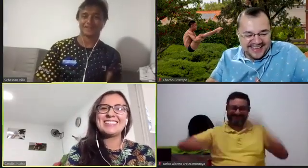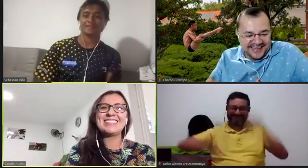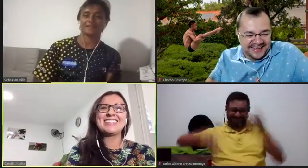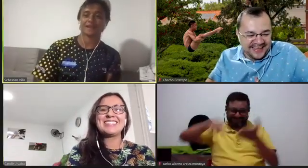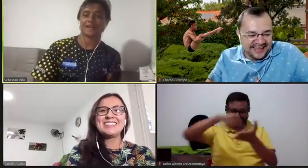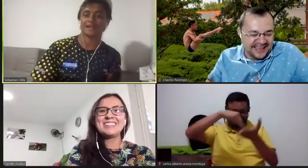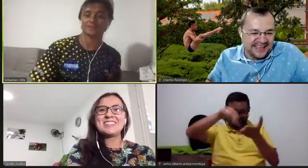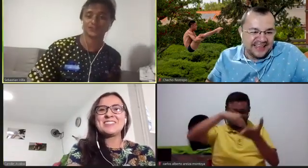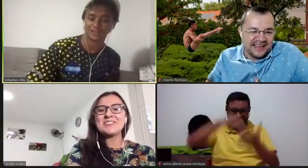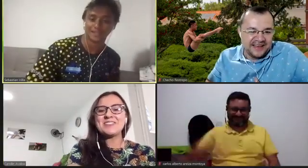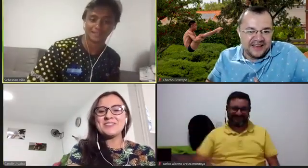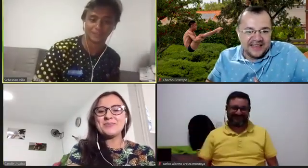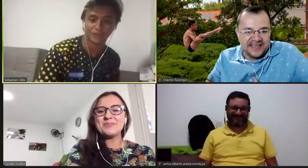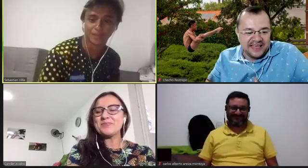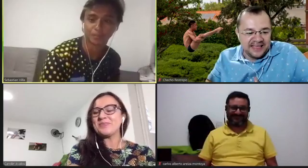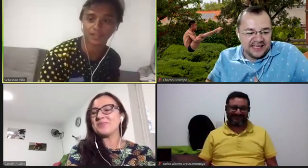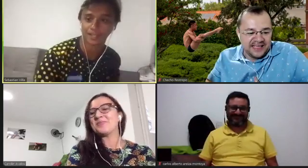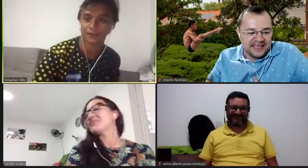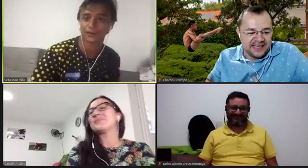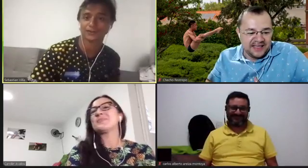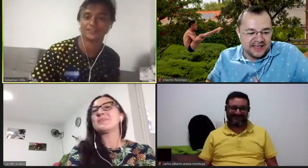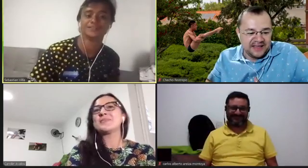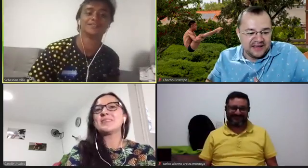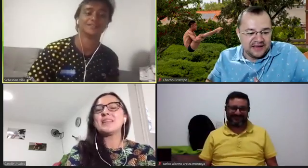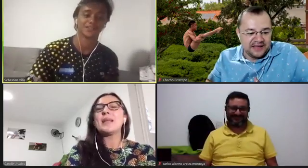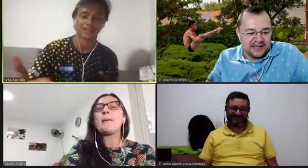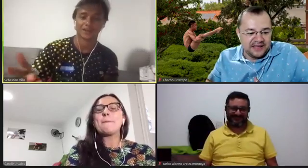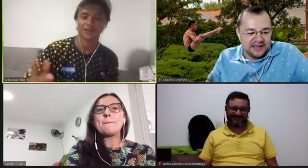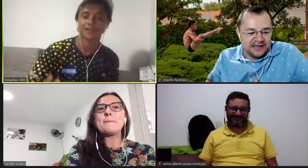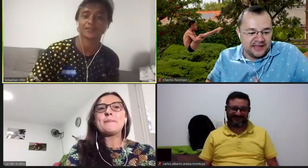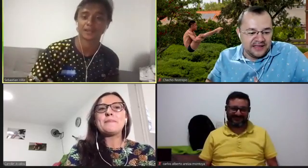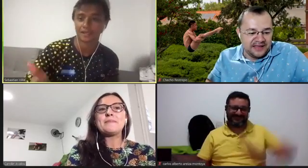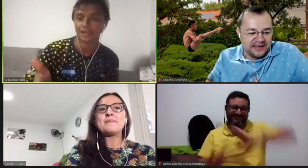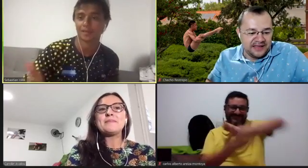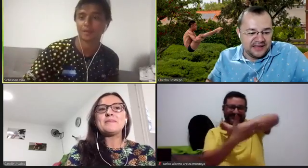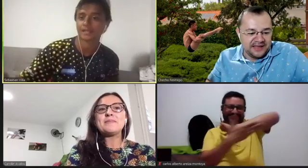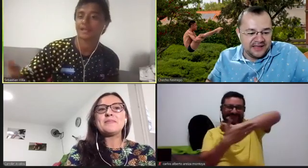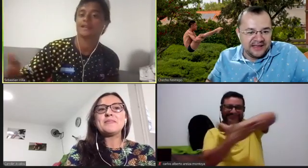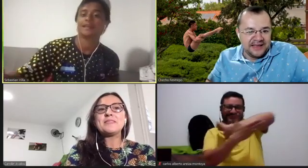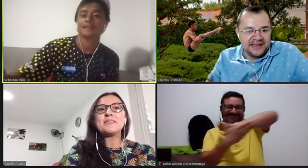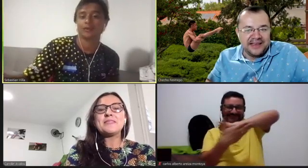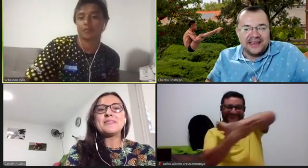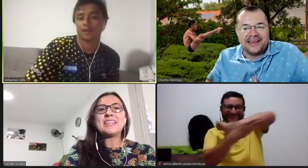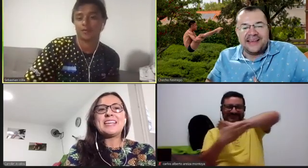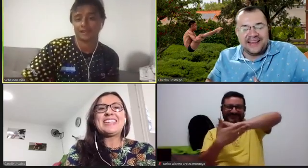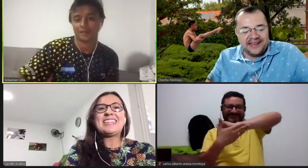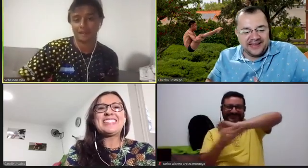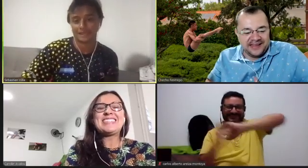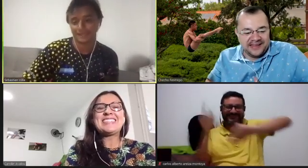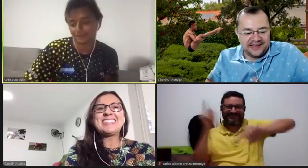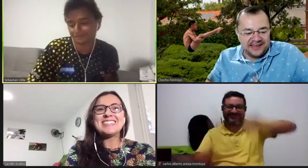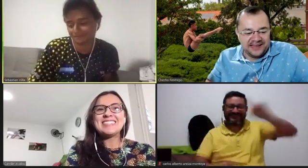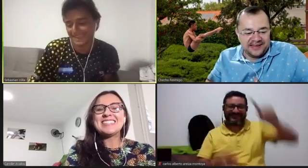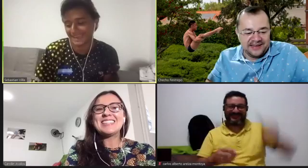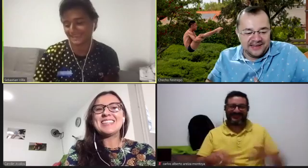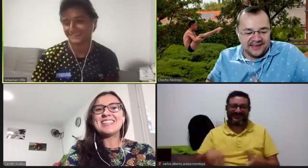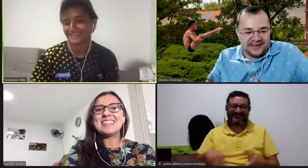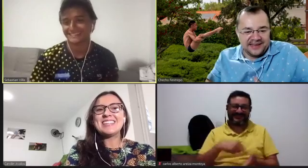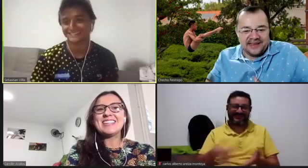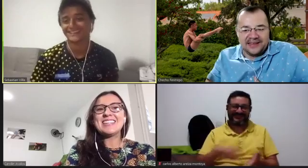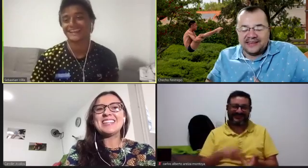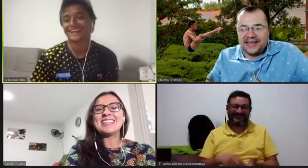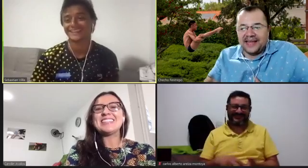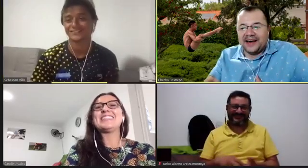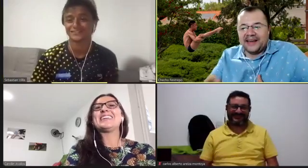Obviamente, porque a mí se me cargan mucho el tibial posterior. Entonces, claro, la E nos va a explicar qué pasa. Y no puedo porque el baile me carga